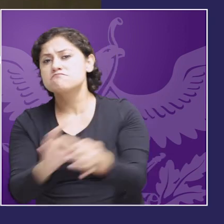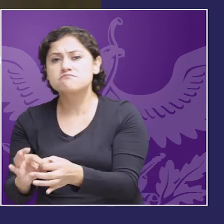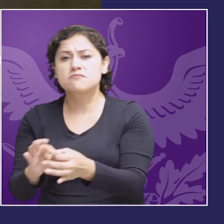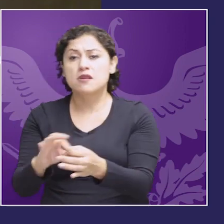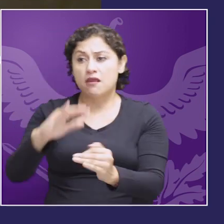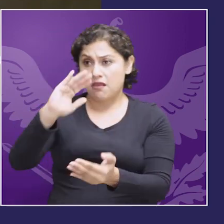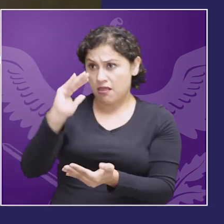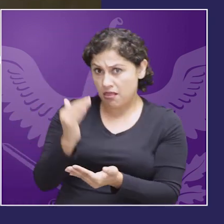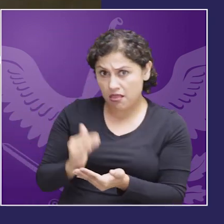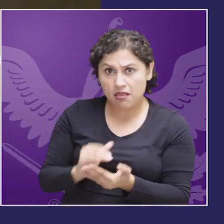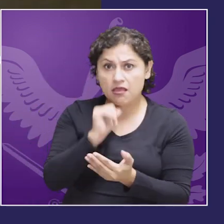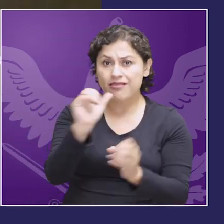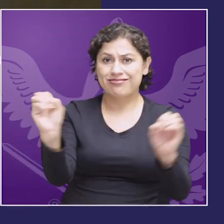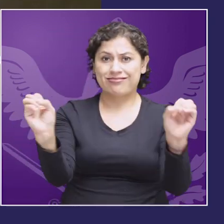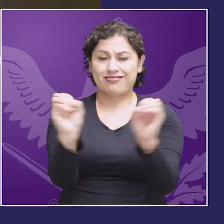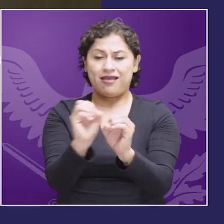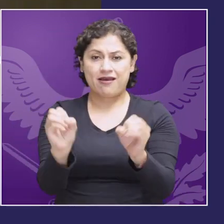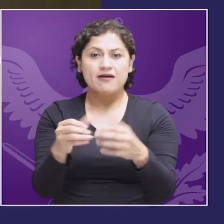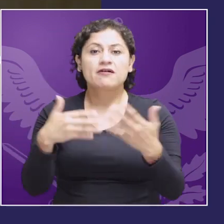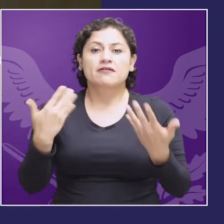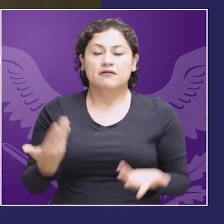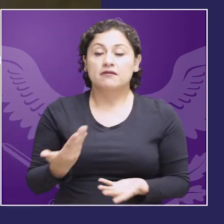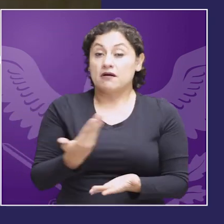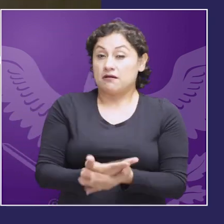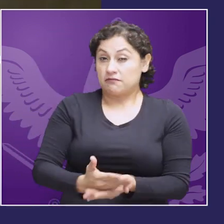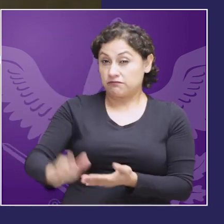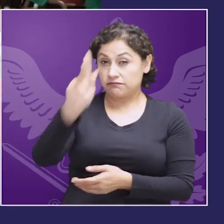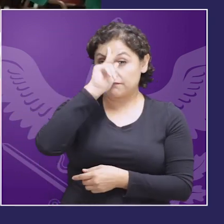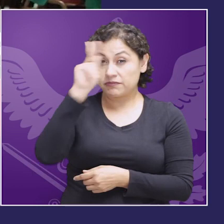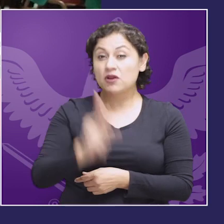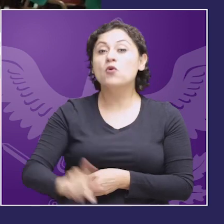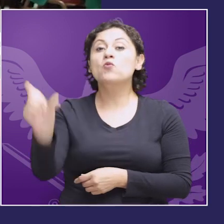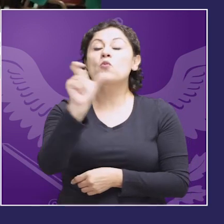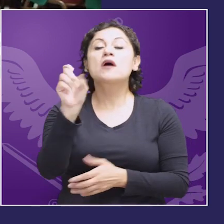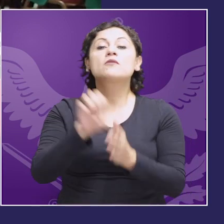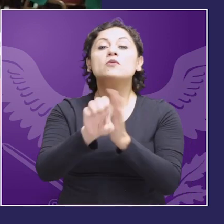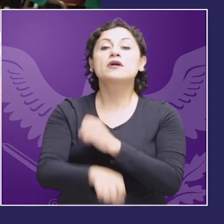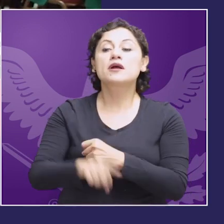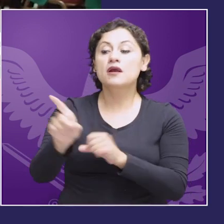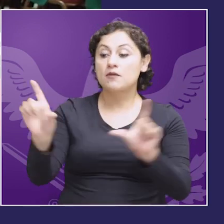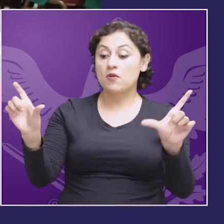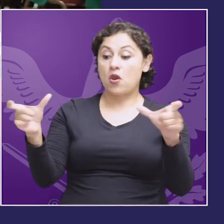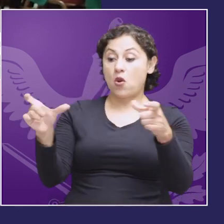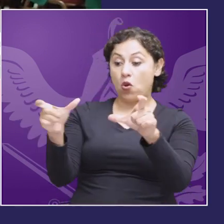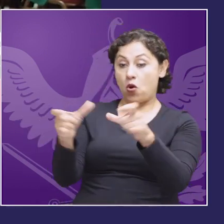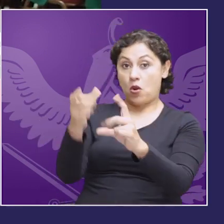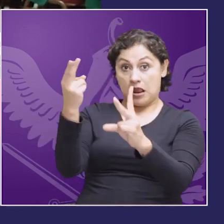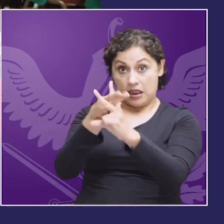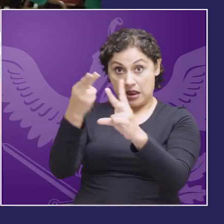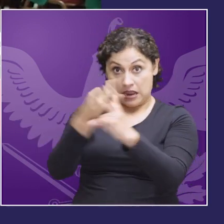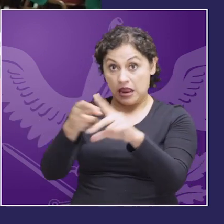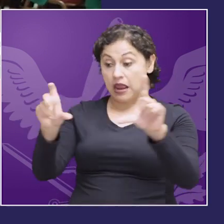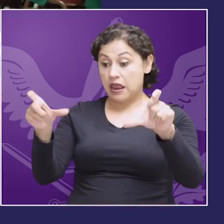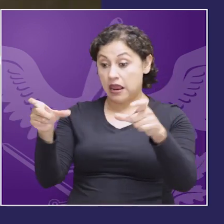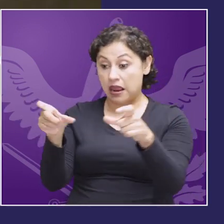de cifras, lo que vemos es que todo se mantiene igual, que no ha disminuido la violencia feminicida. Incluso cuando